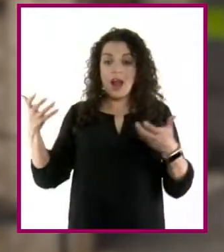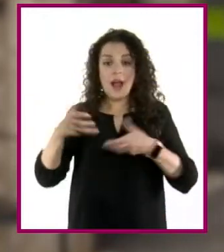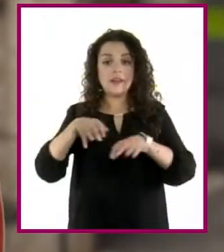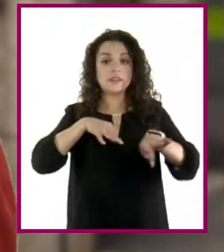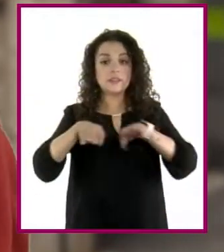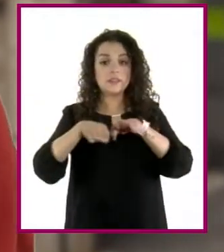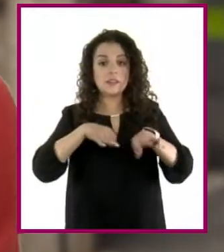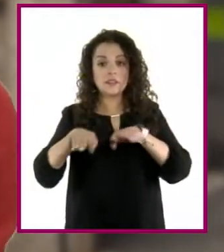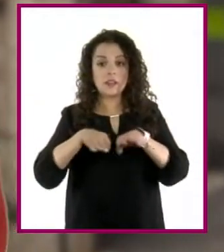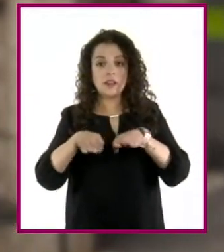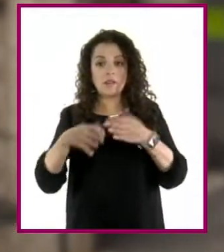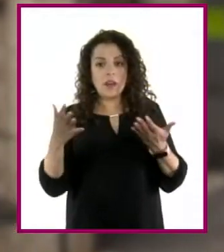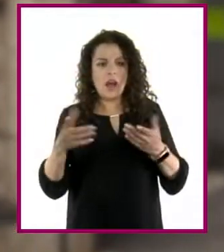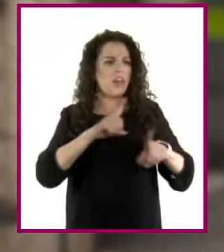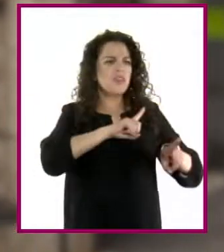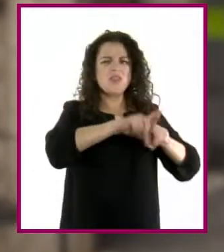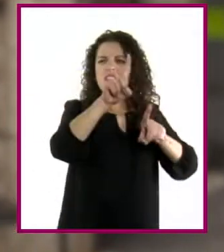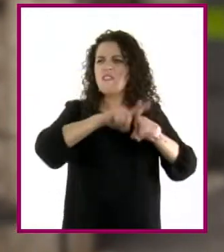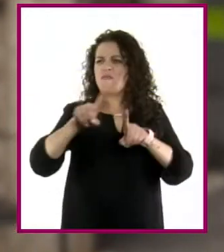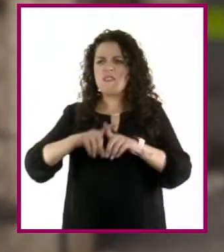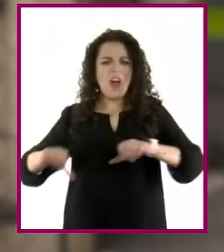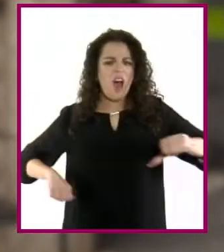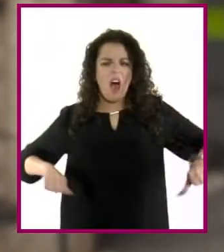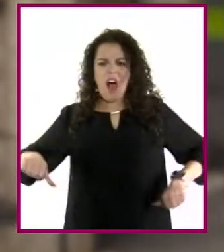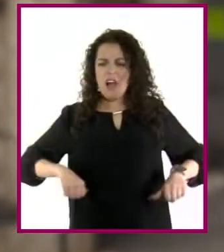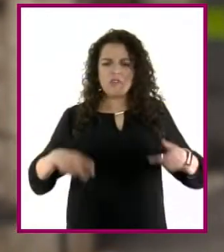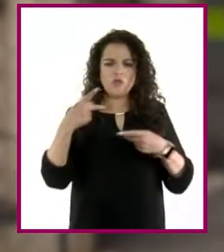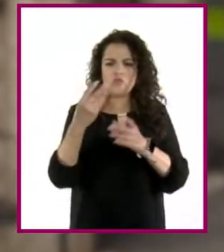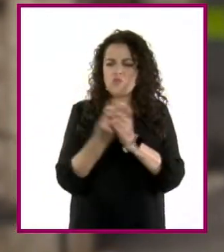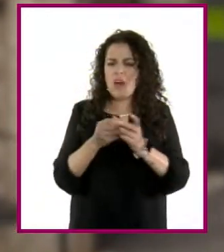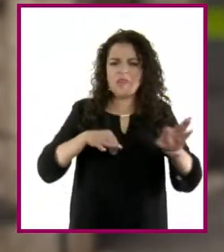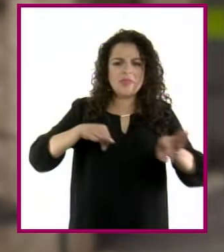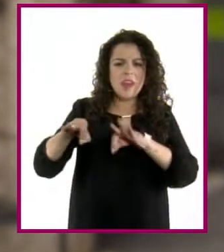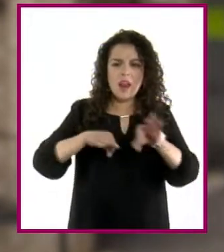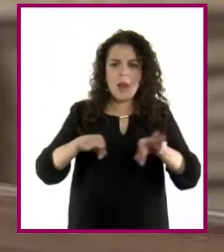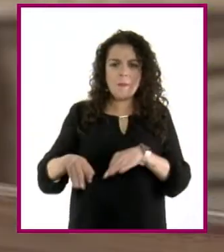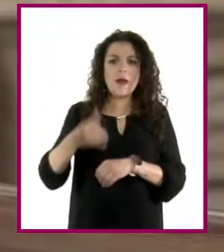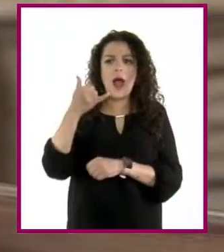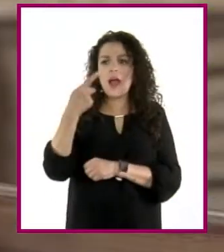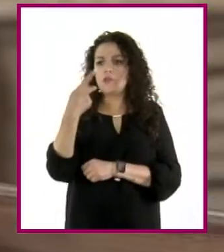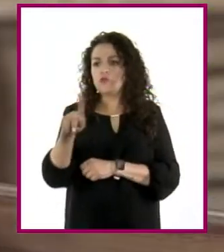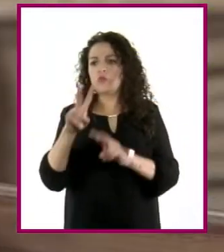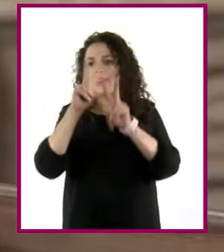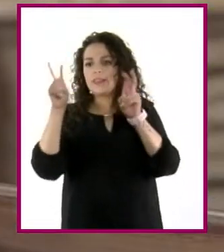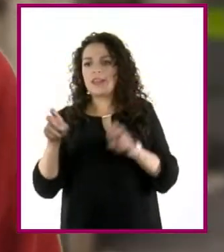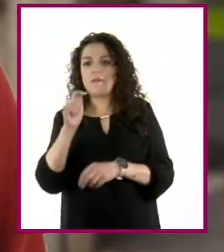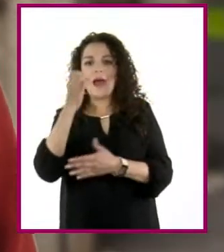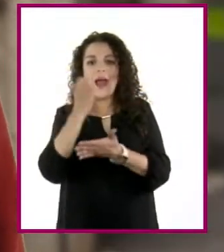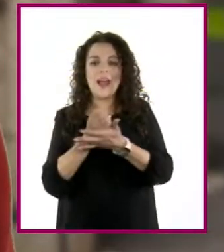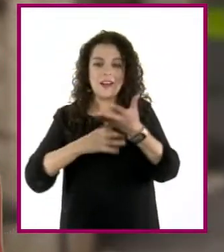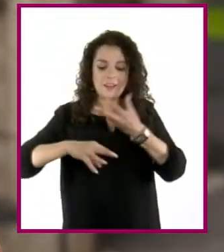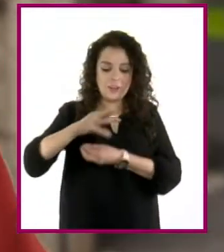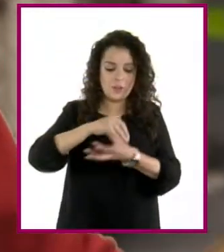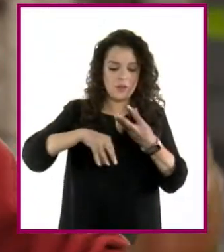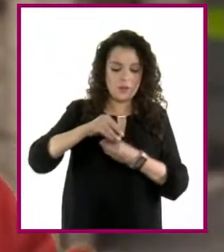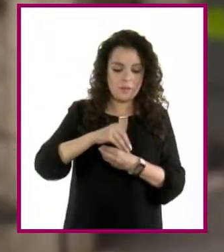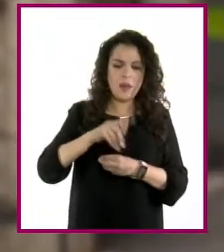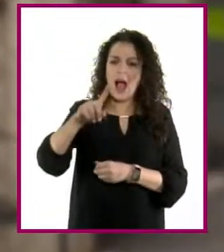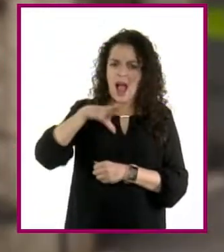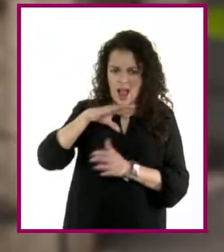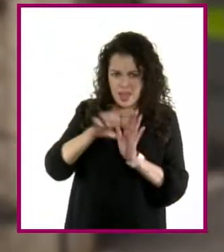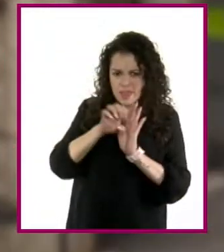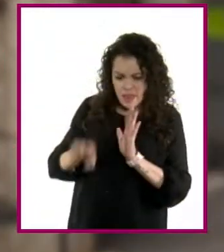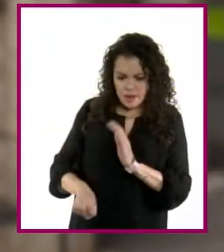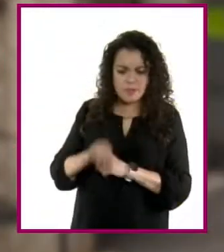papeles indiferenciados en las actividades laborales y en la vida económica. ¿Y tiene un ejemplo? ¡Claro! En